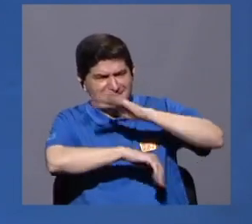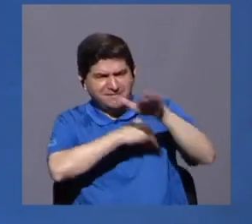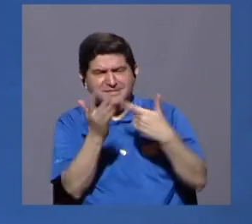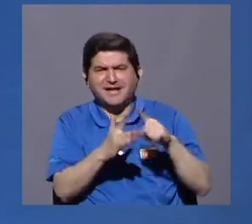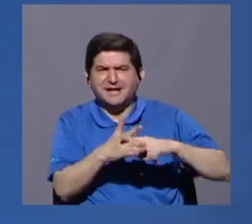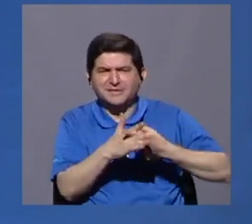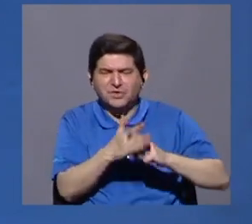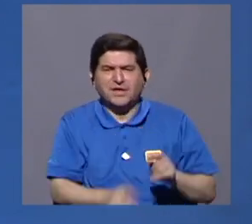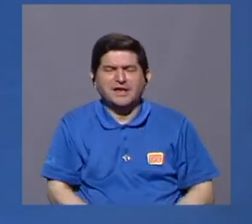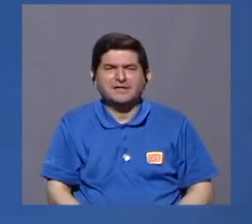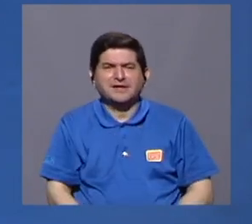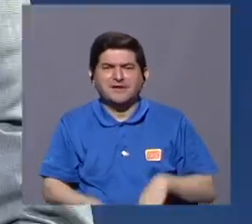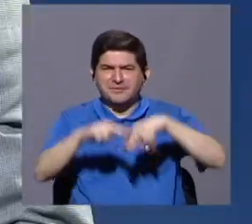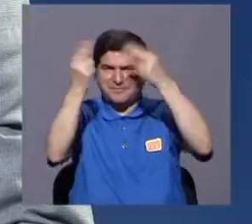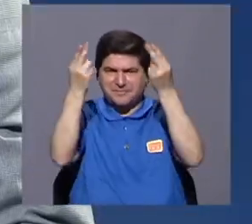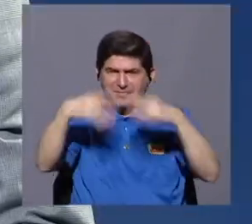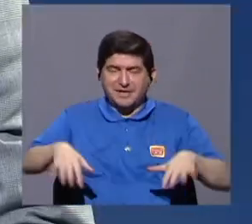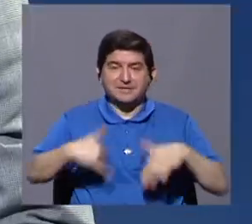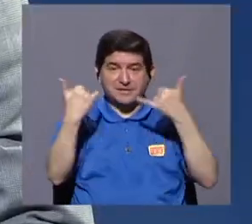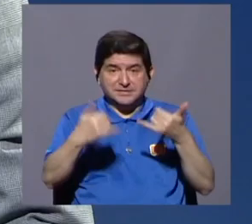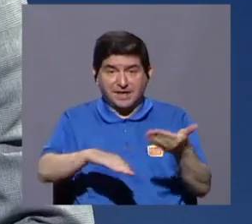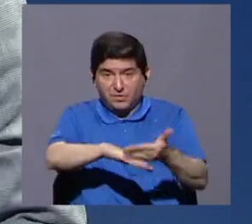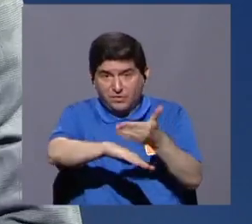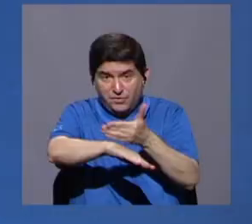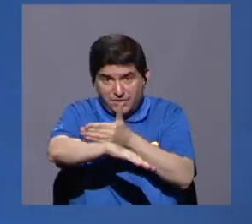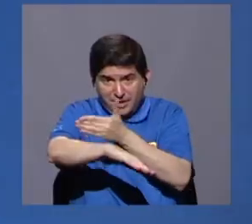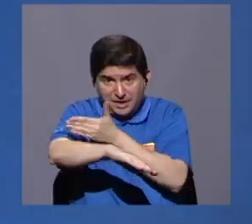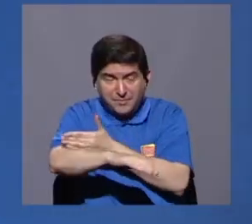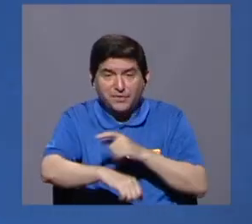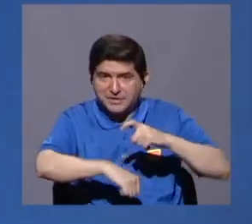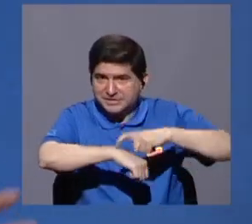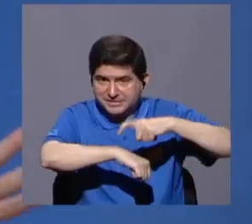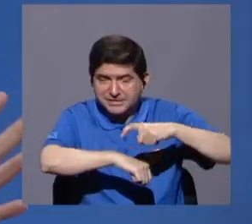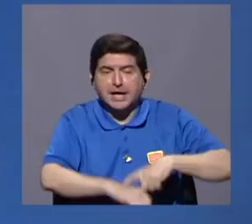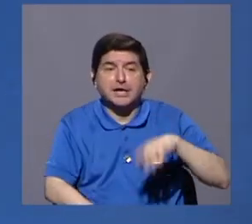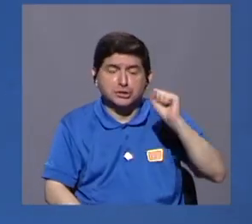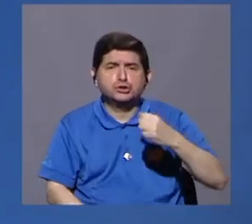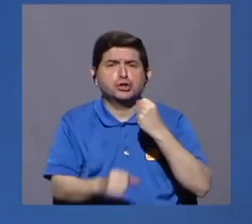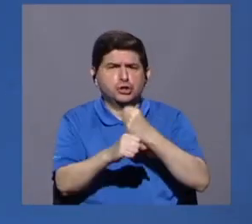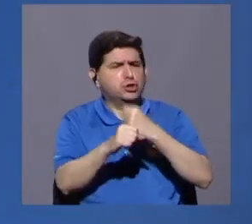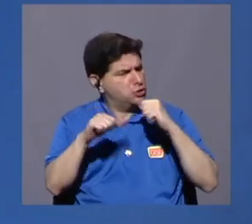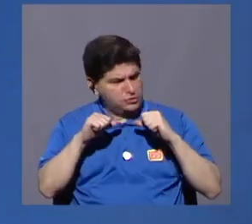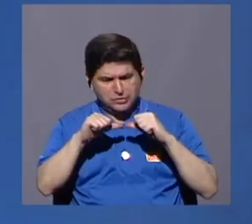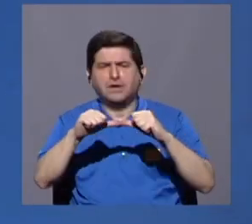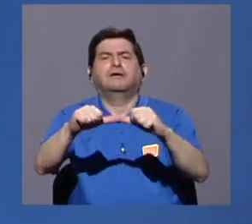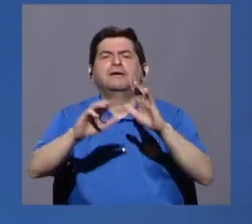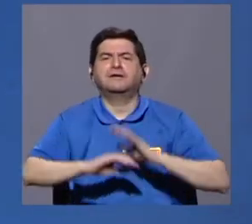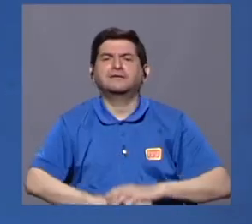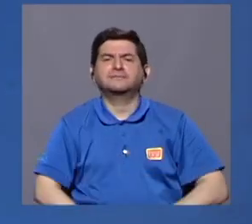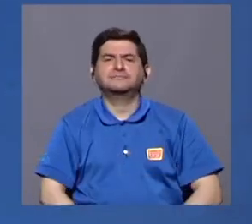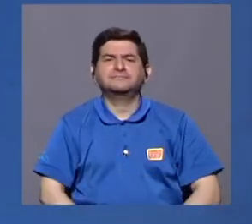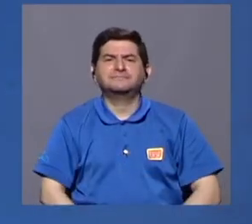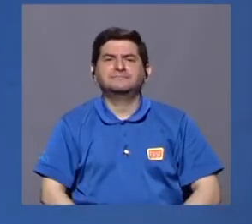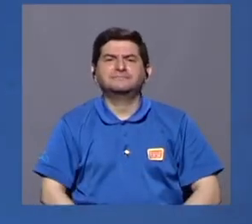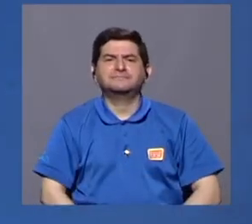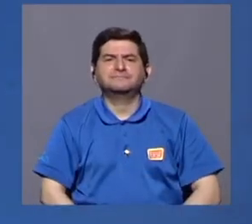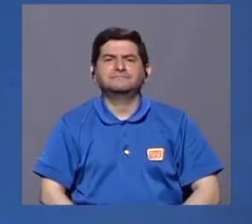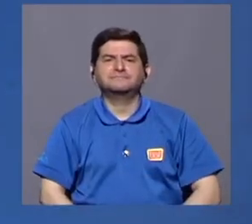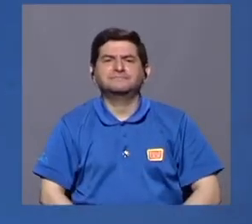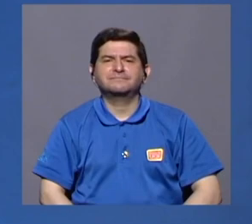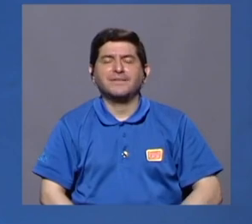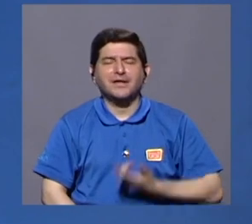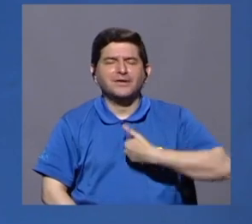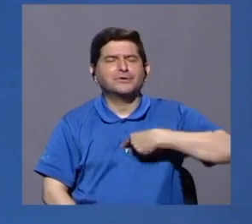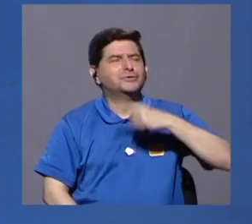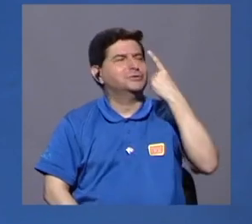herramientas virtuales ahora para reponer el tiempo perdido así es pero pues seguimos trabajando verdad seguimos trabajando y pues con